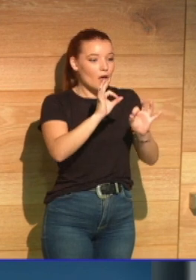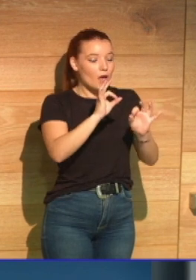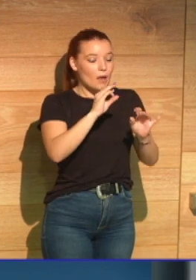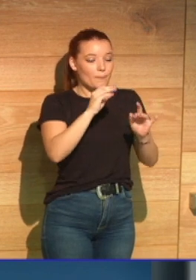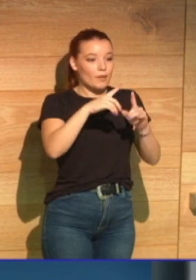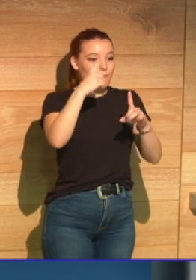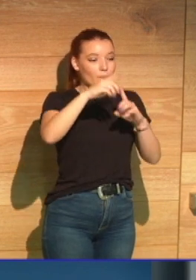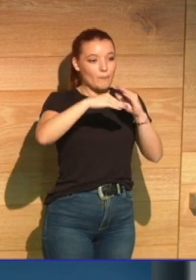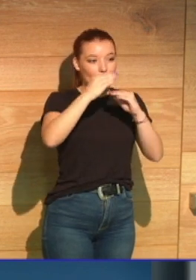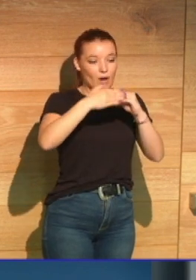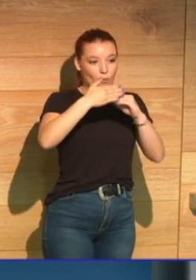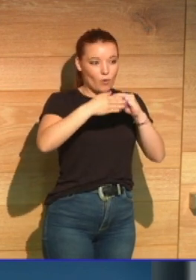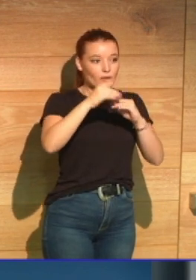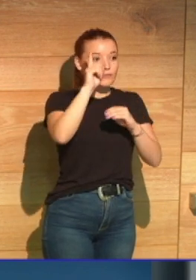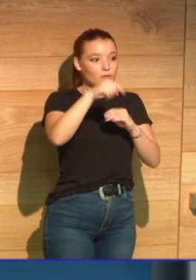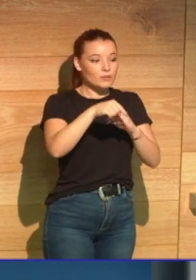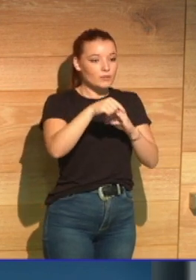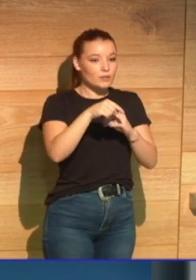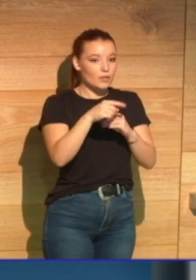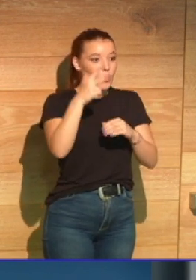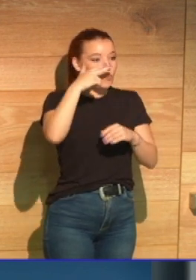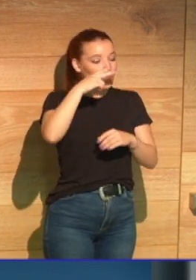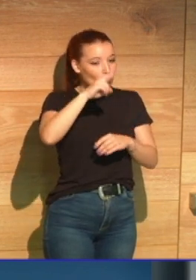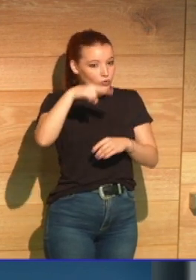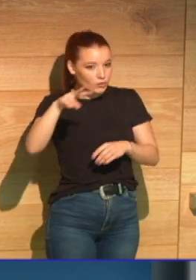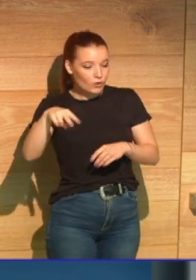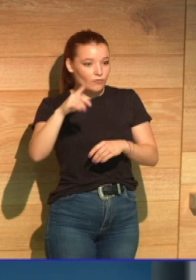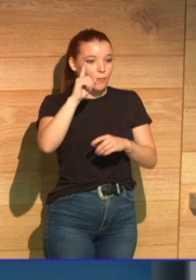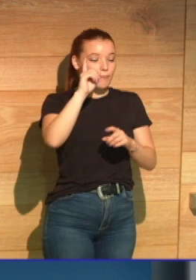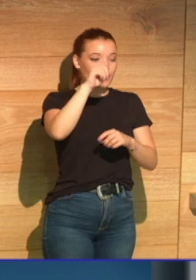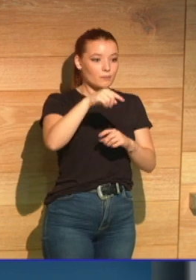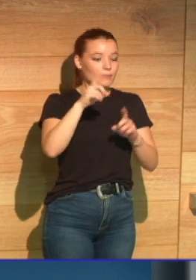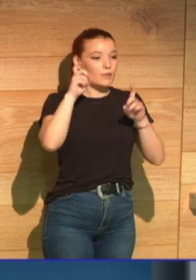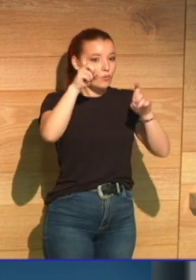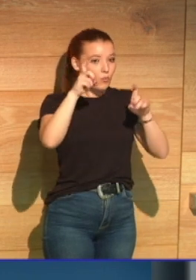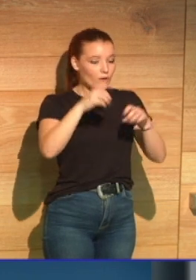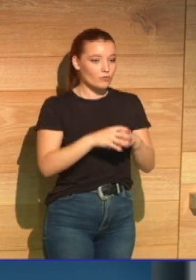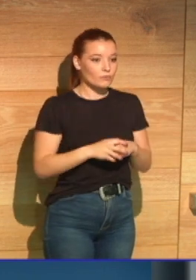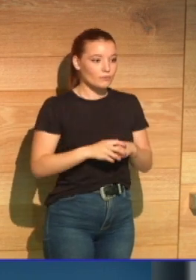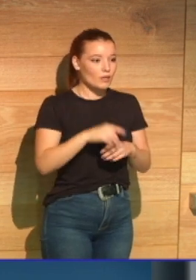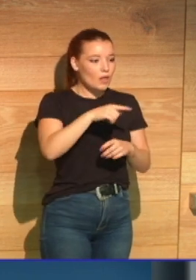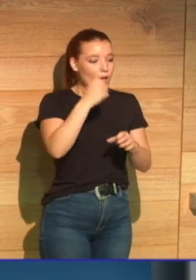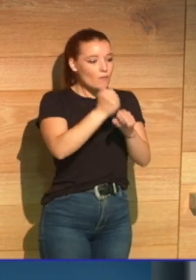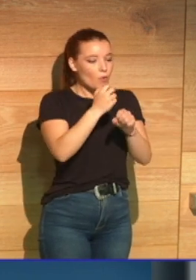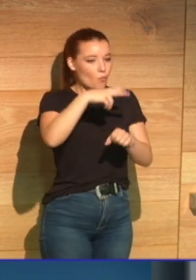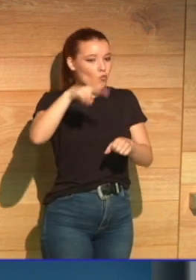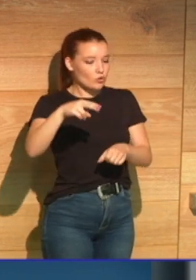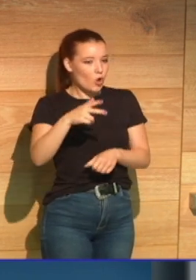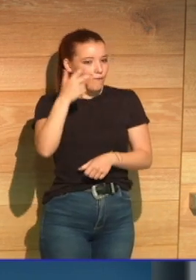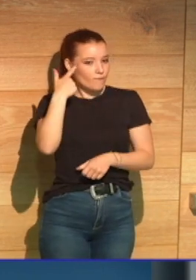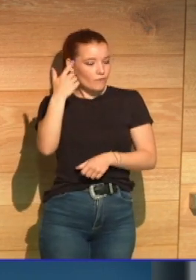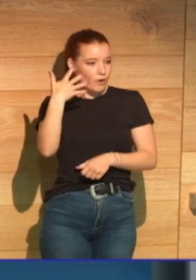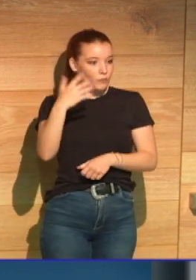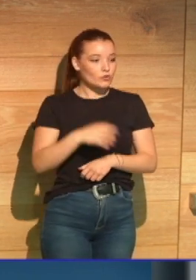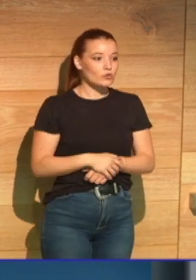museístico. Es museógrafo y educador y ha estado al frente de las áreas educativas de renombrados museos en México y en la creación de